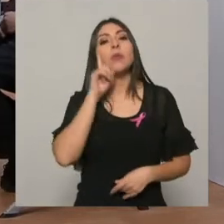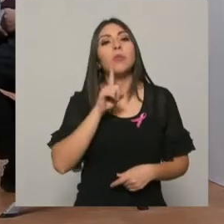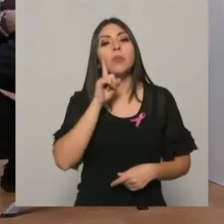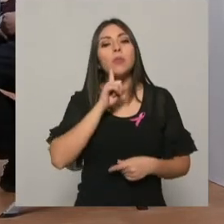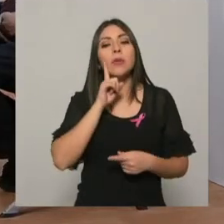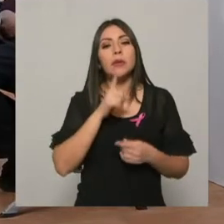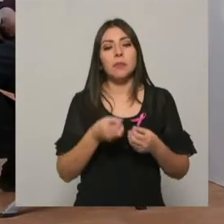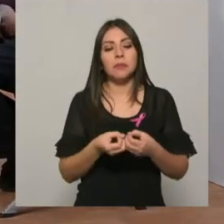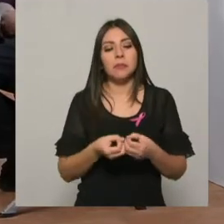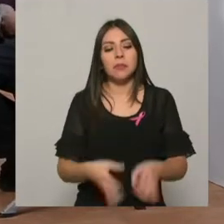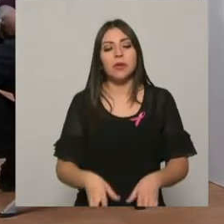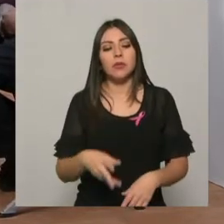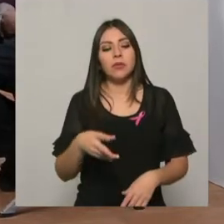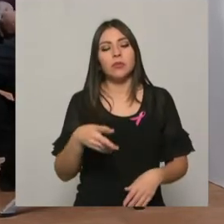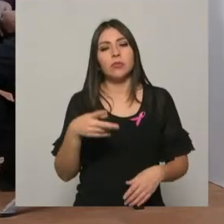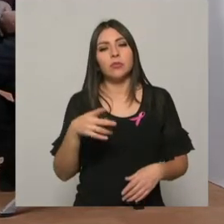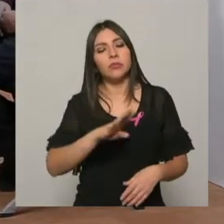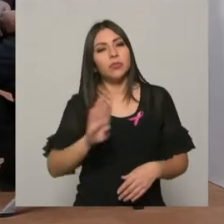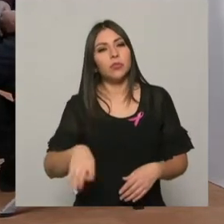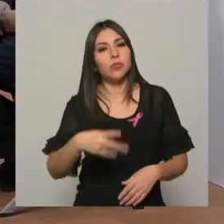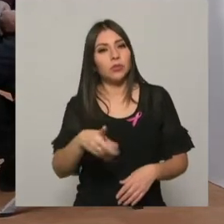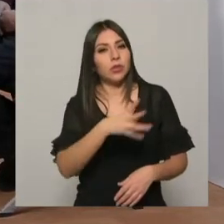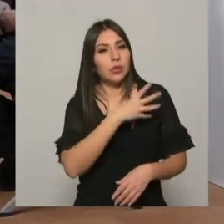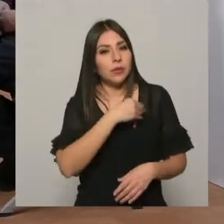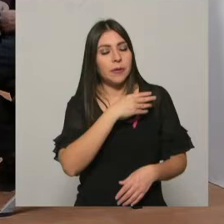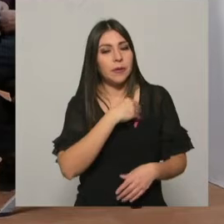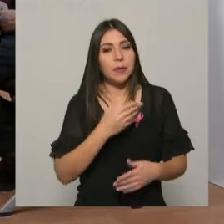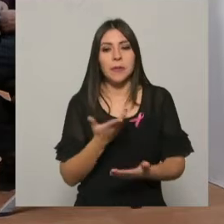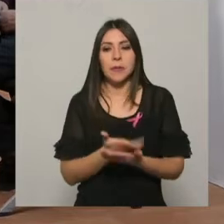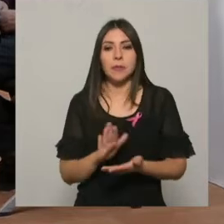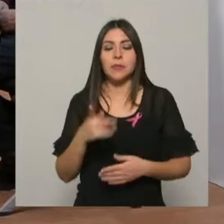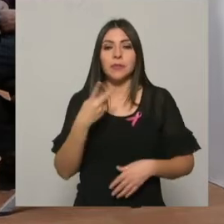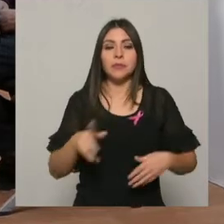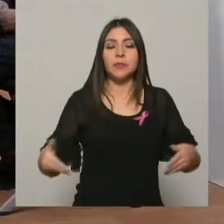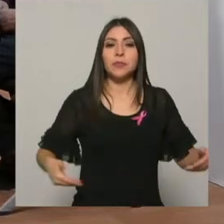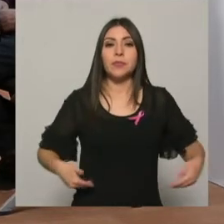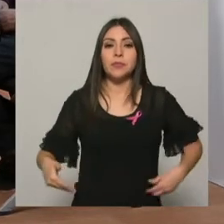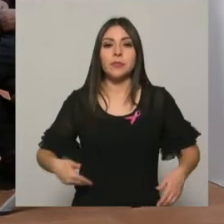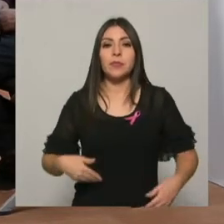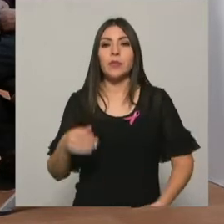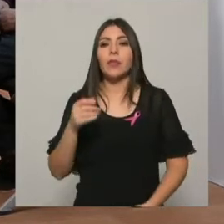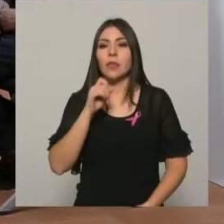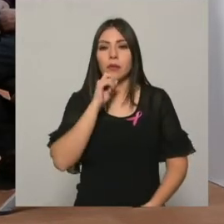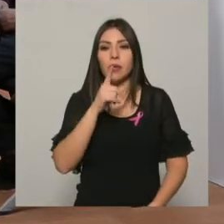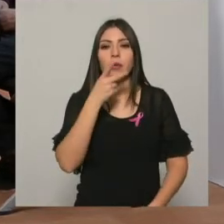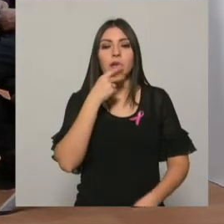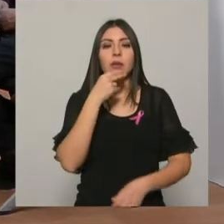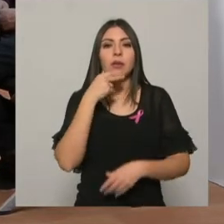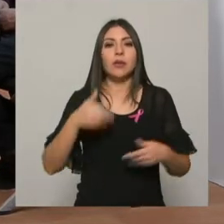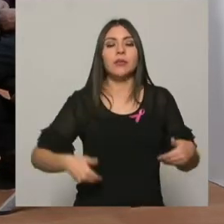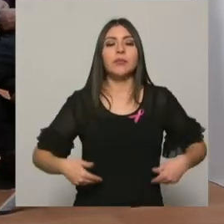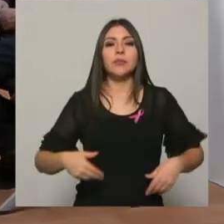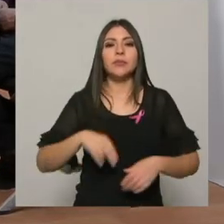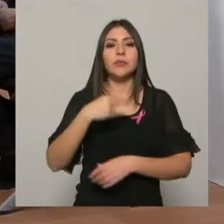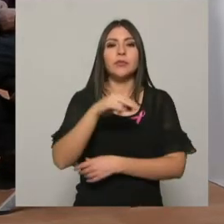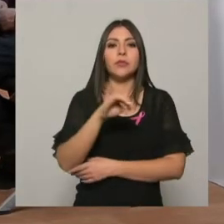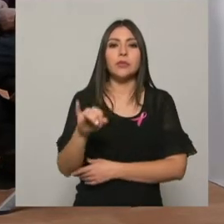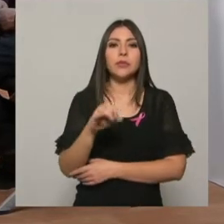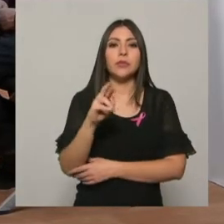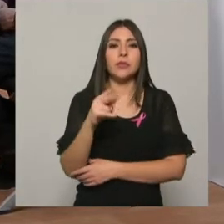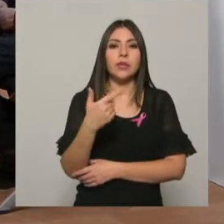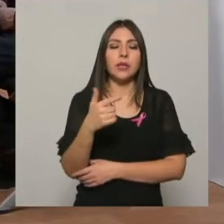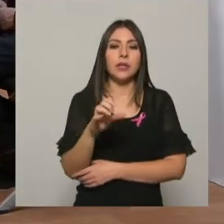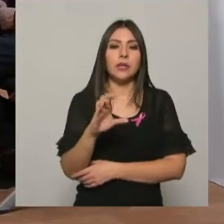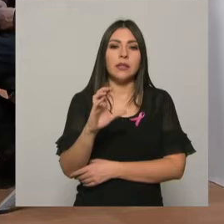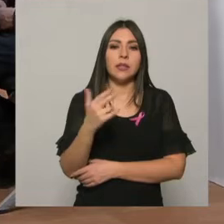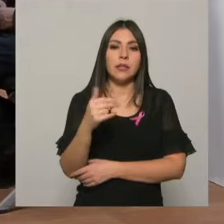y la ausencia de sus hijos. Y además hay que comentar que en esta obra también participa Jorge Chávez como actor y tú, Ángeles